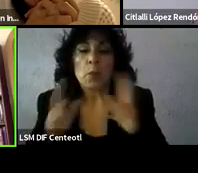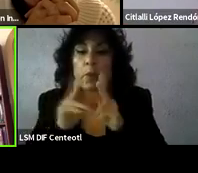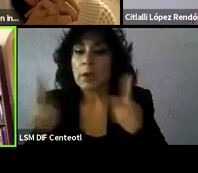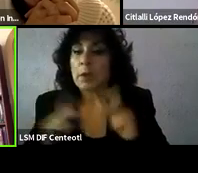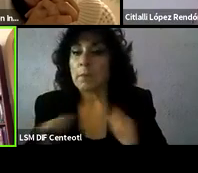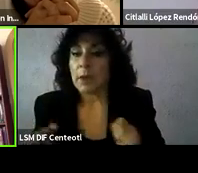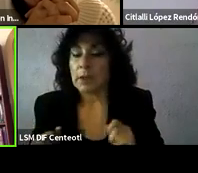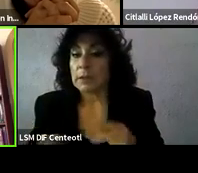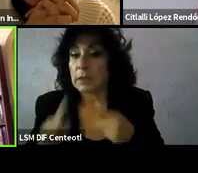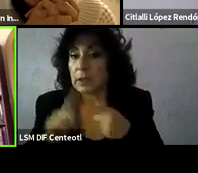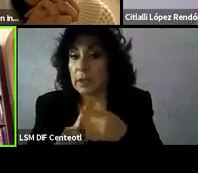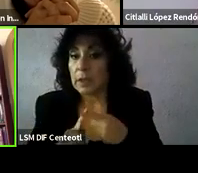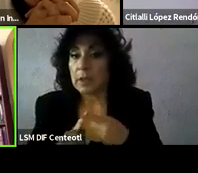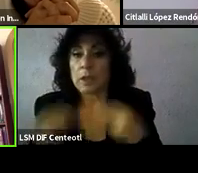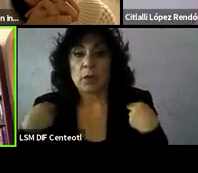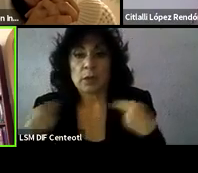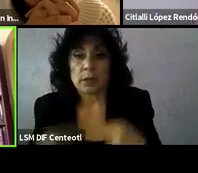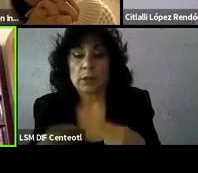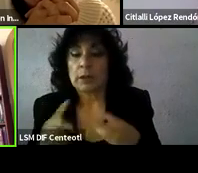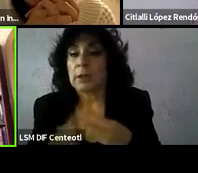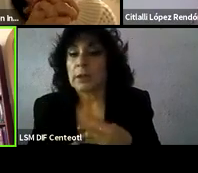por mamás y papás y directivos,